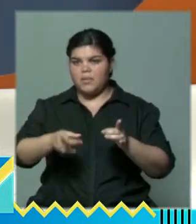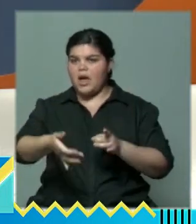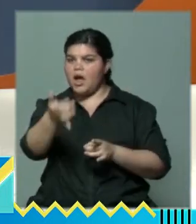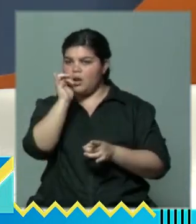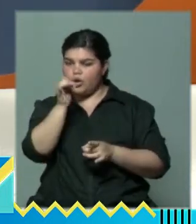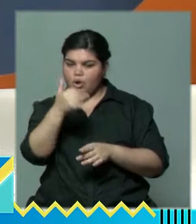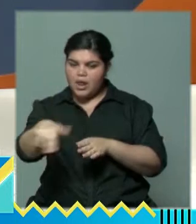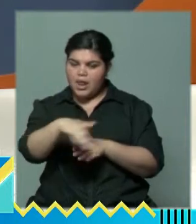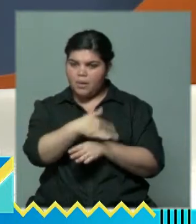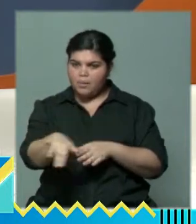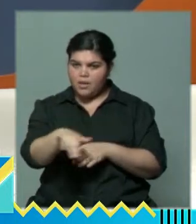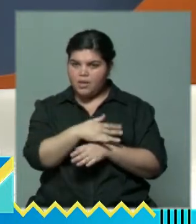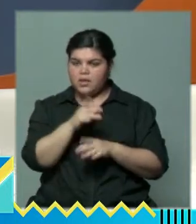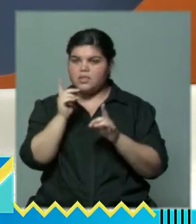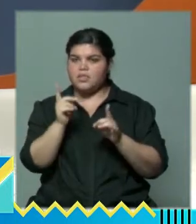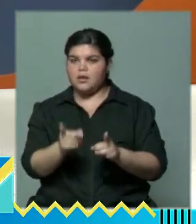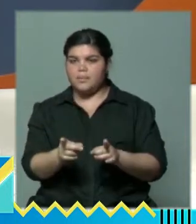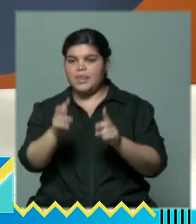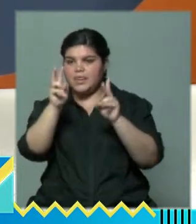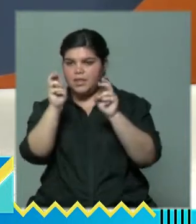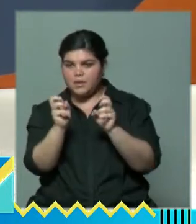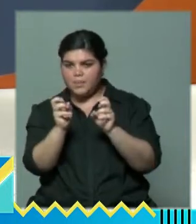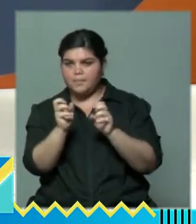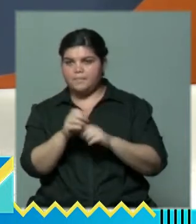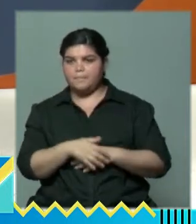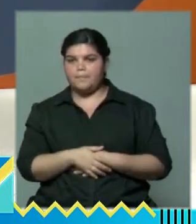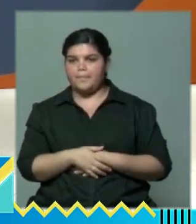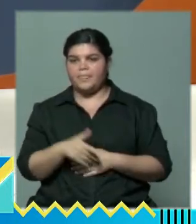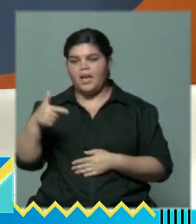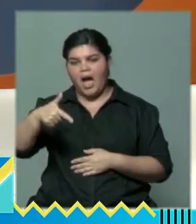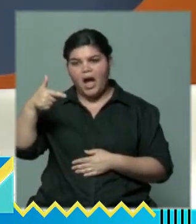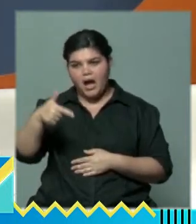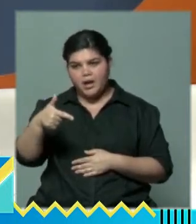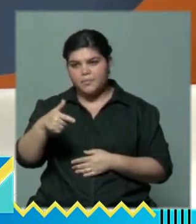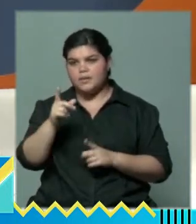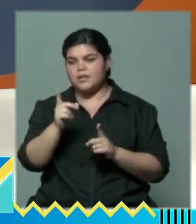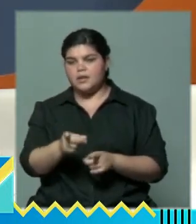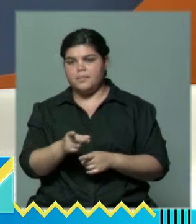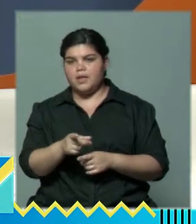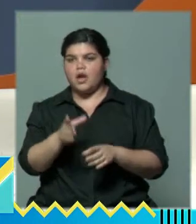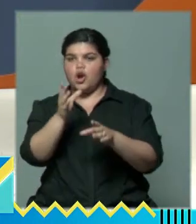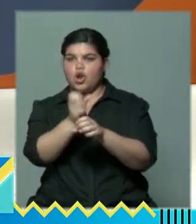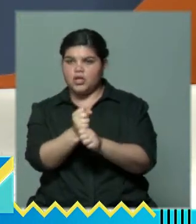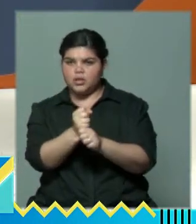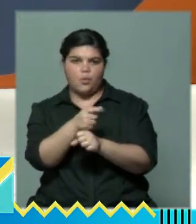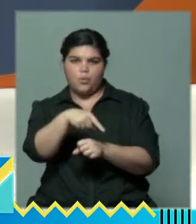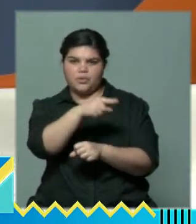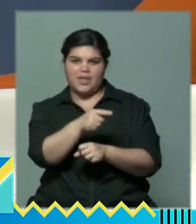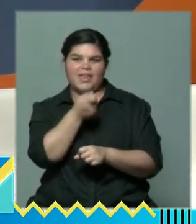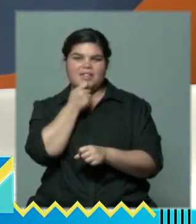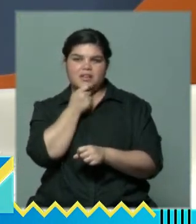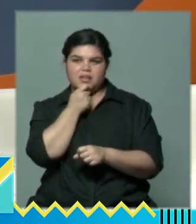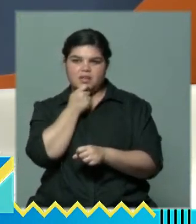vía pública, el tema, bueno, ahora está regulado el tema de la aportación de armas, el tema de subir a un colectivo que ustedes hacían la parodia sin